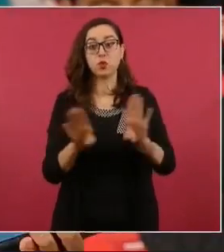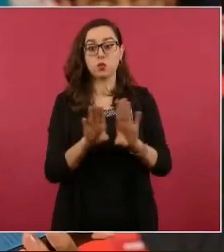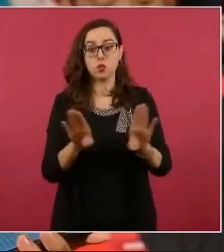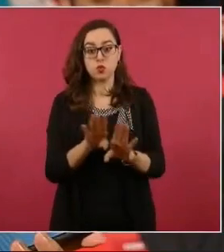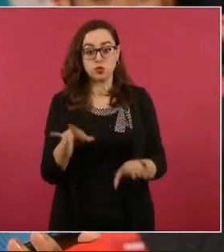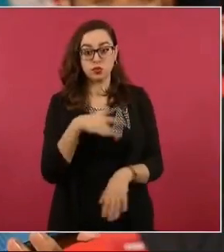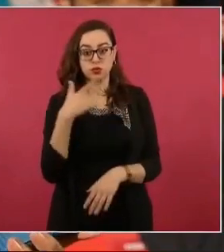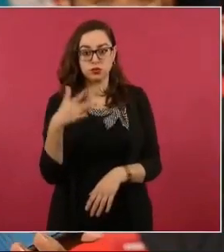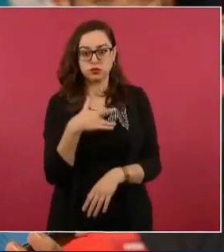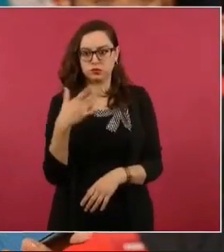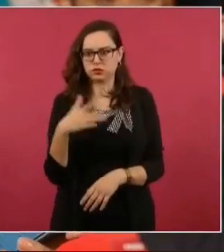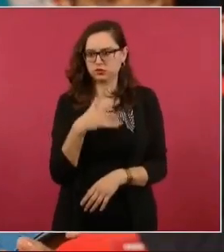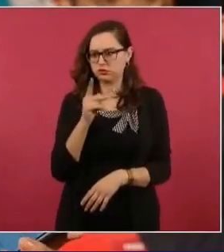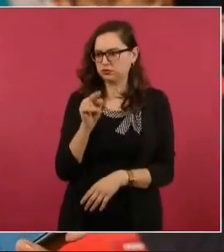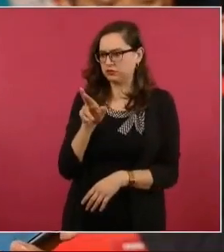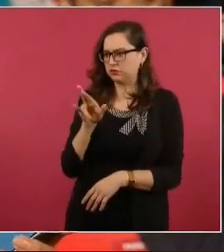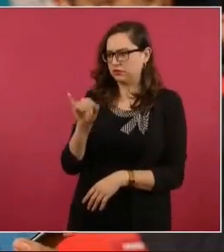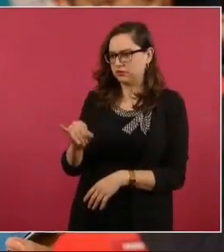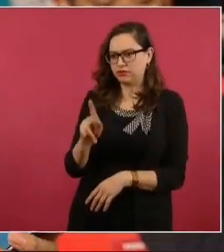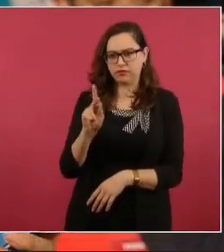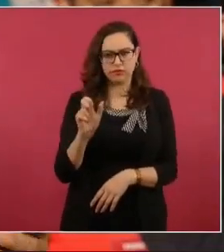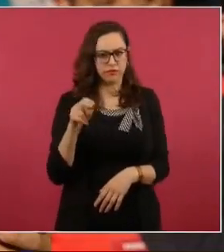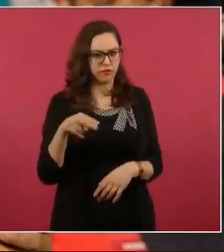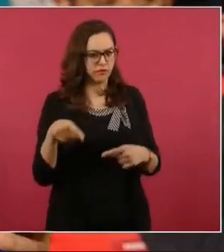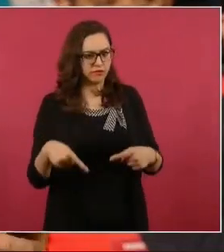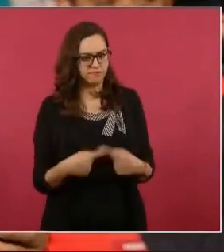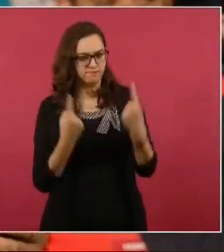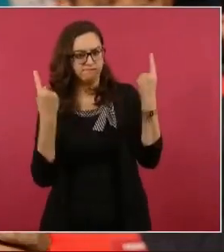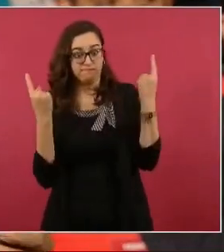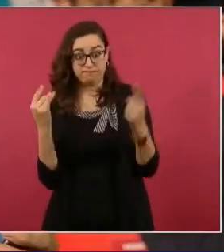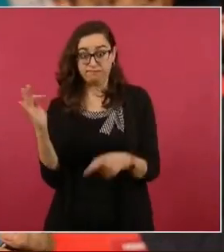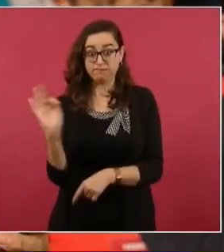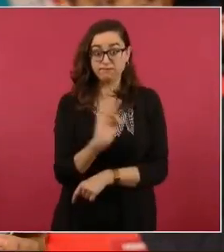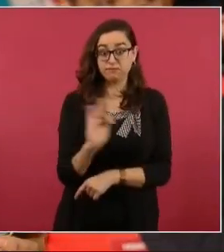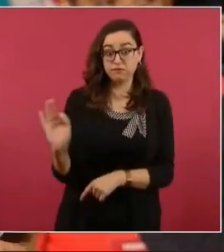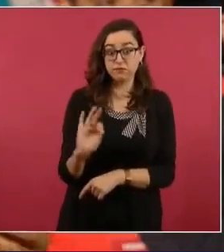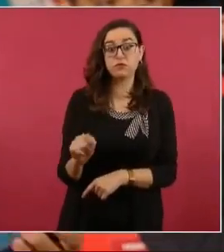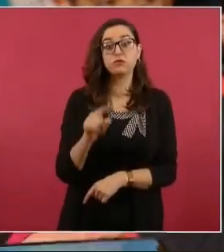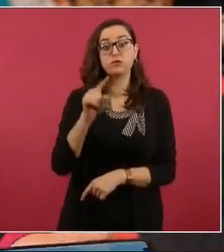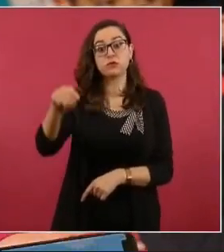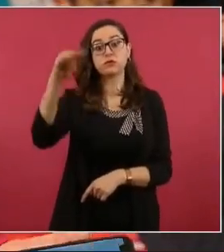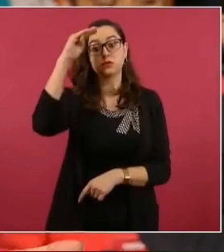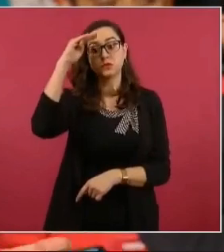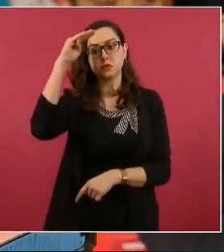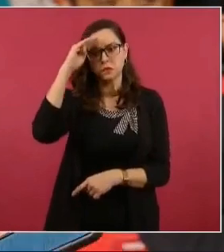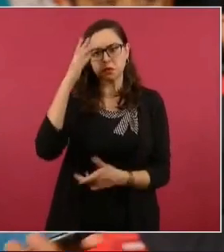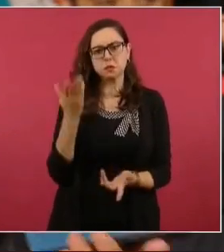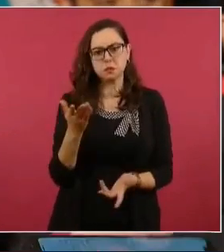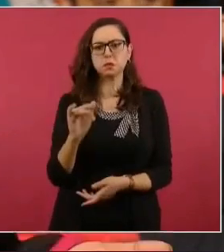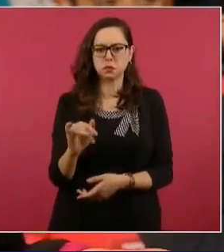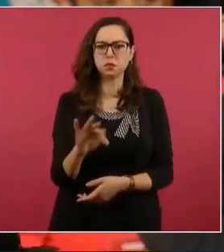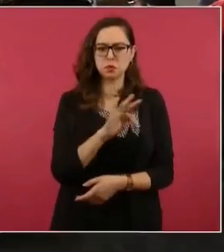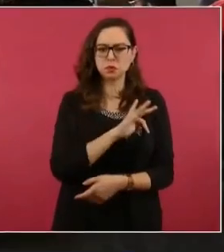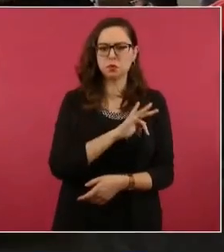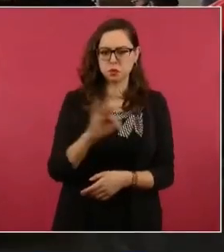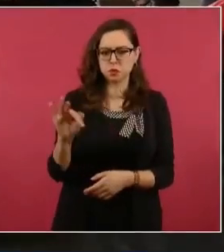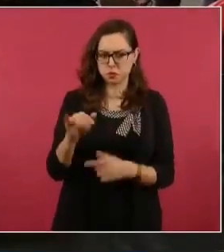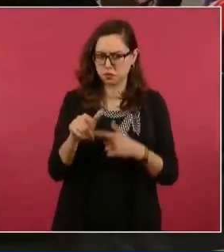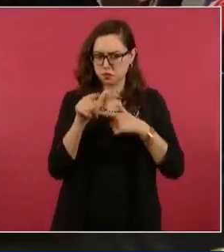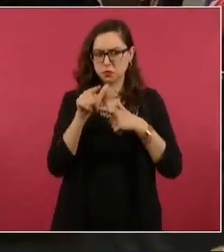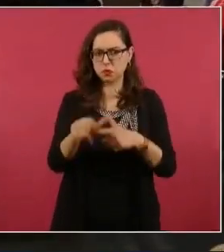entonces acompañaría esta propuesta de que sí se prolongue hasta 2028 con iniciativa del PRI? ¿Por qué no llegó de Morena? Yo pienso